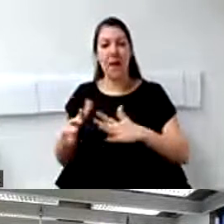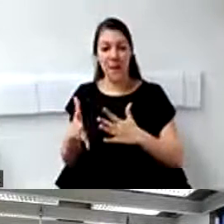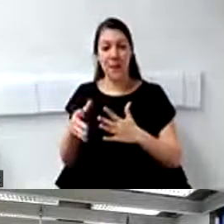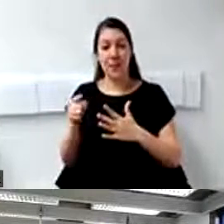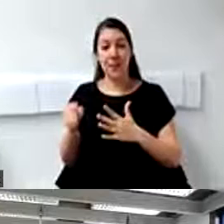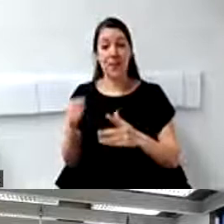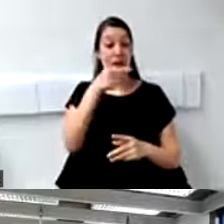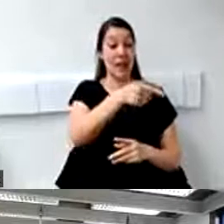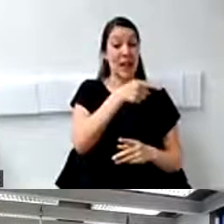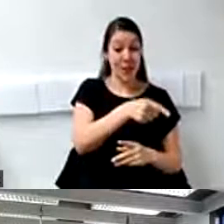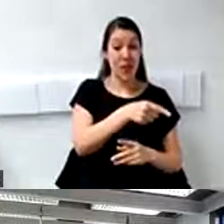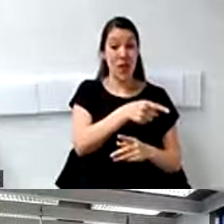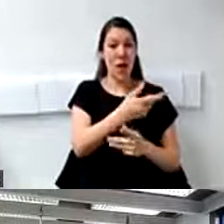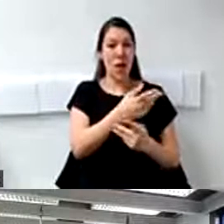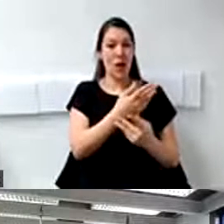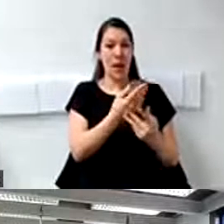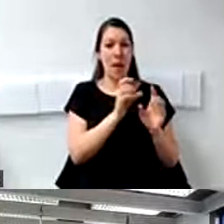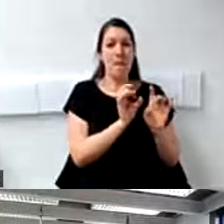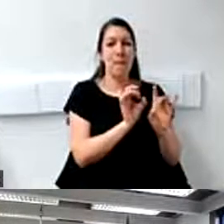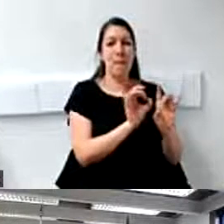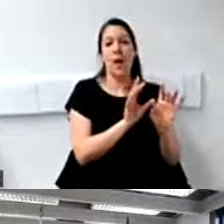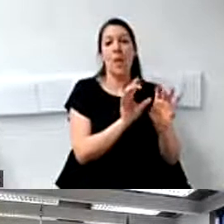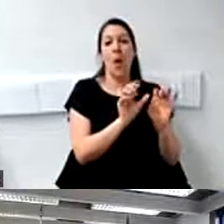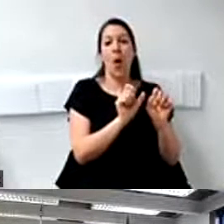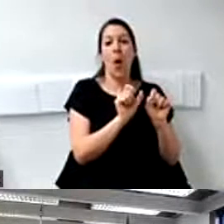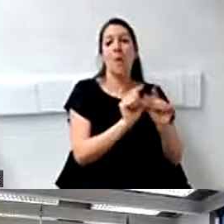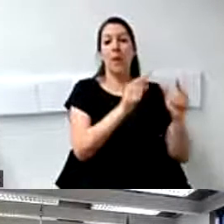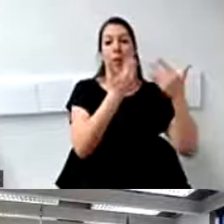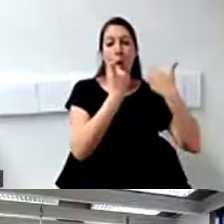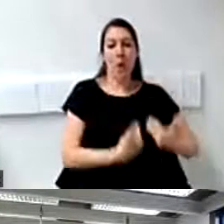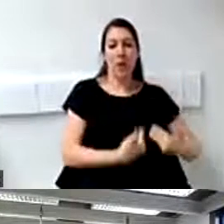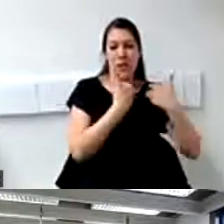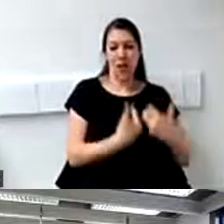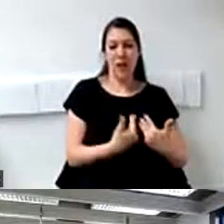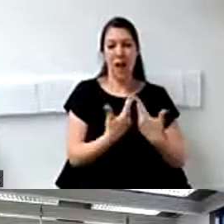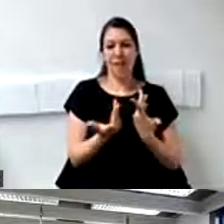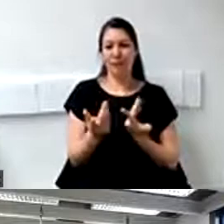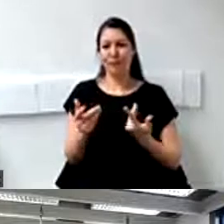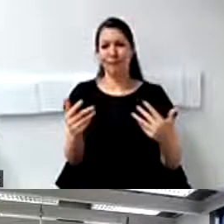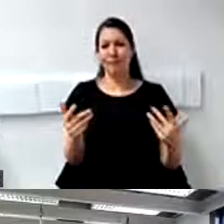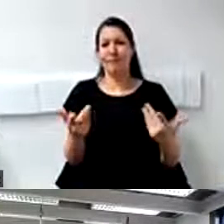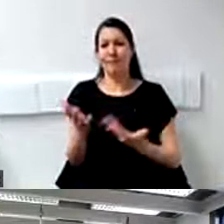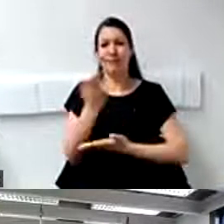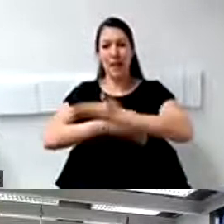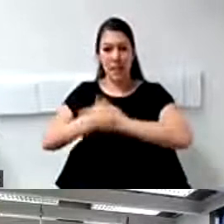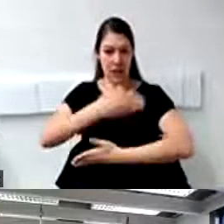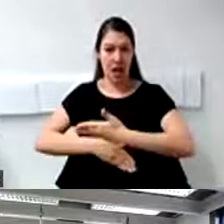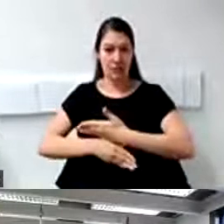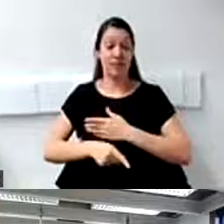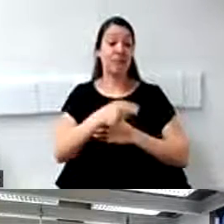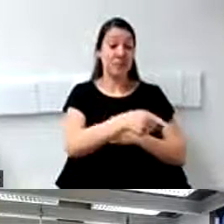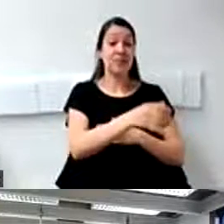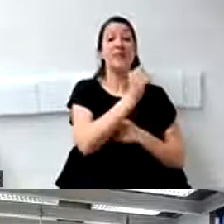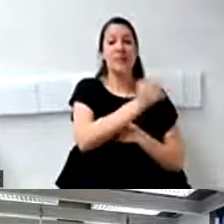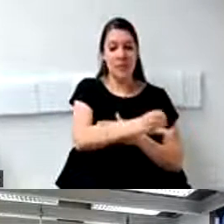como una barrera muy importante que no logra modificarla. ¿Cuál es la barrera? ¿La deficiencia? Sí, la